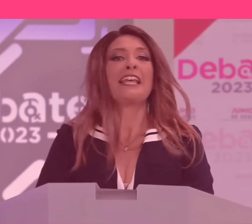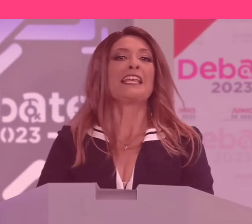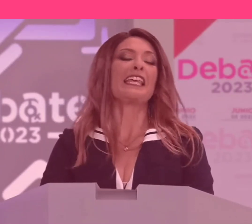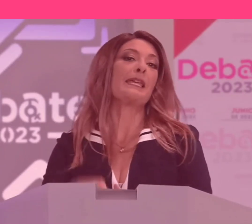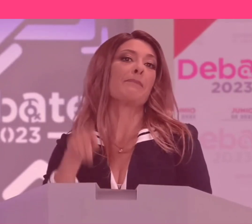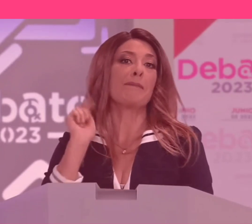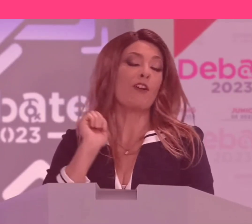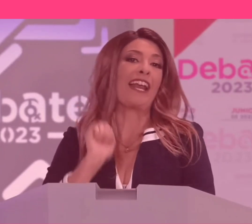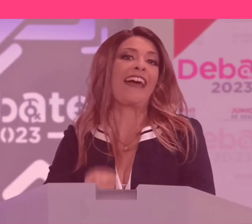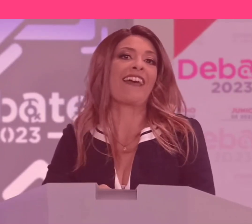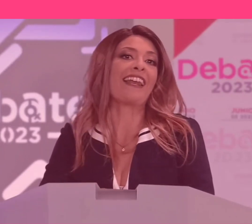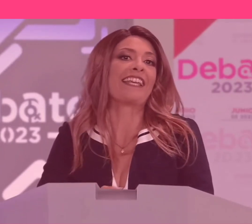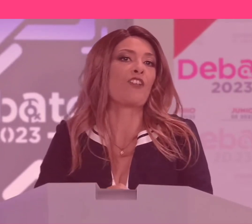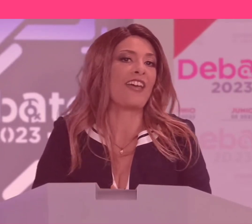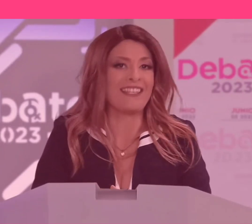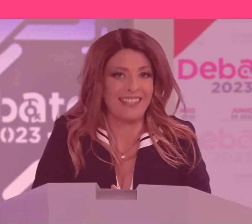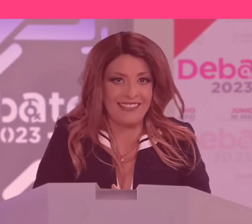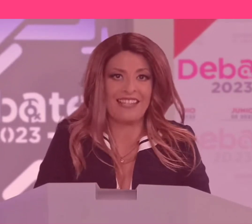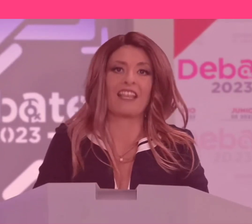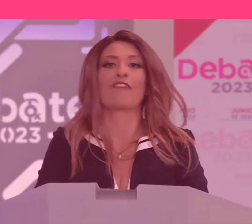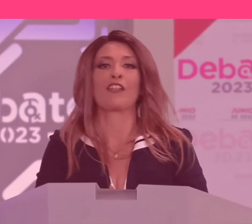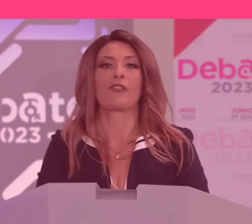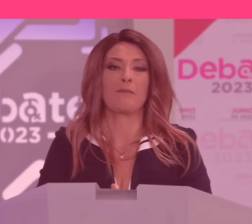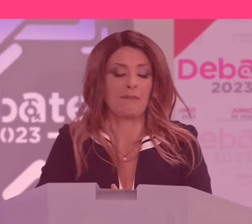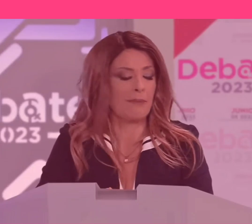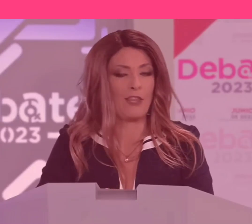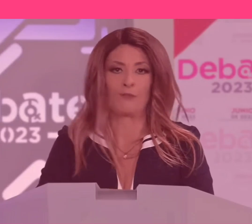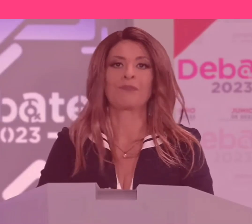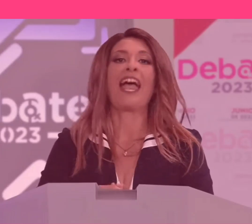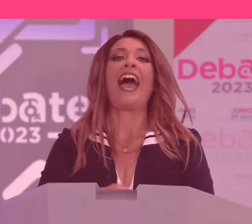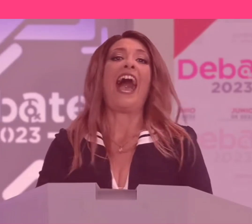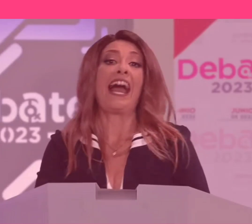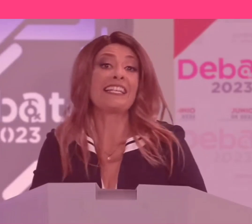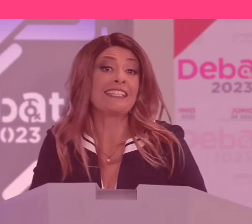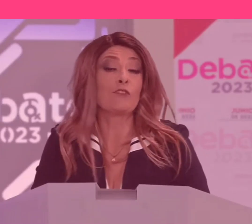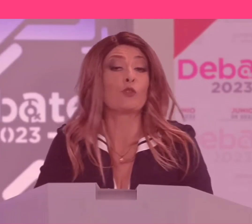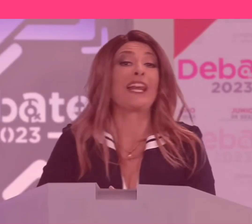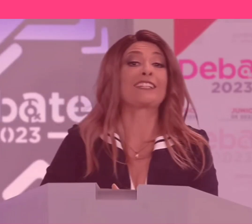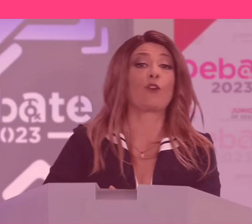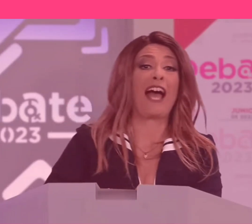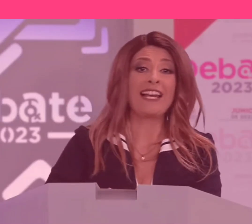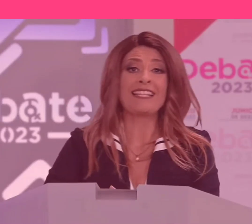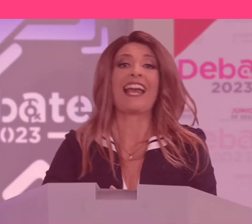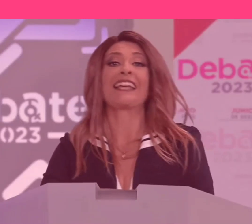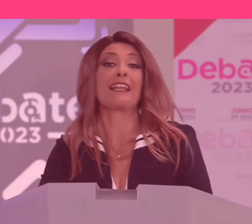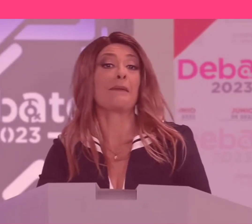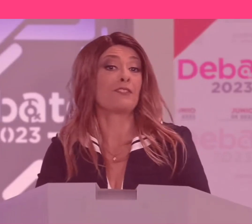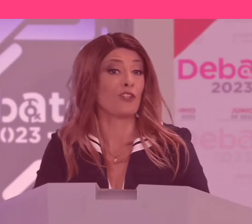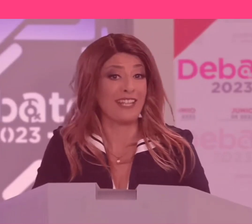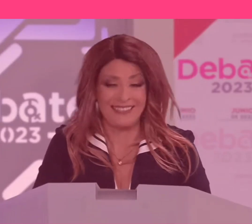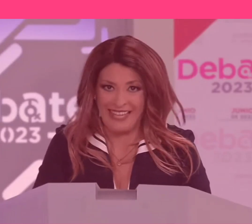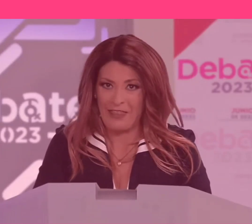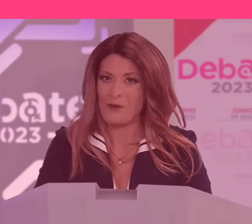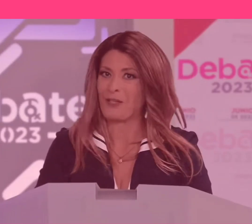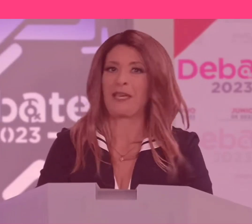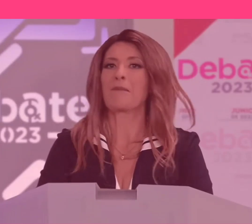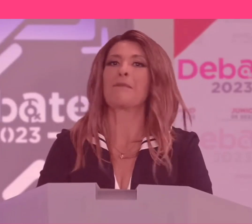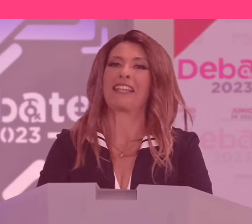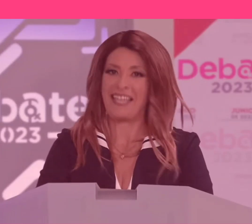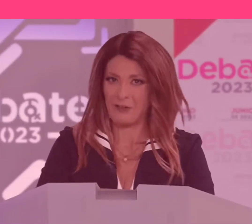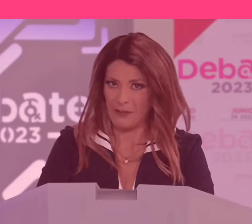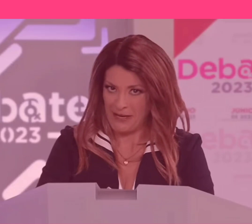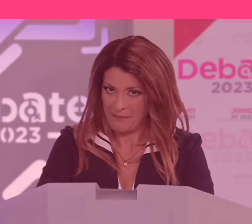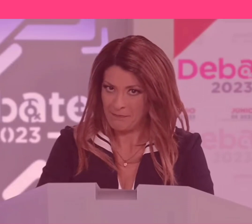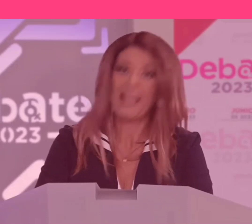mexicana y primero que nada le quiero dar las gracias a Alfredo del... Perdón, al Instituto Electoral y a la Televisión del Estado, que